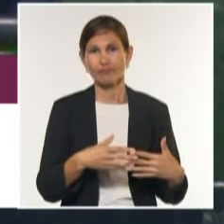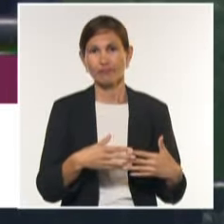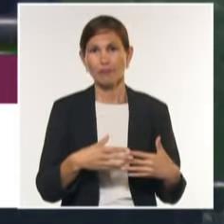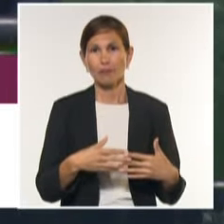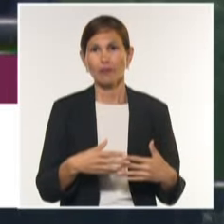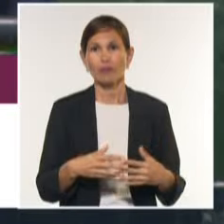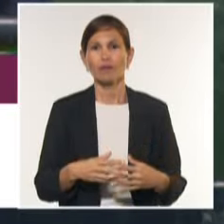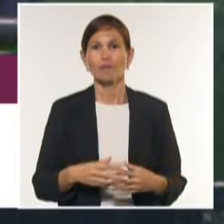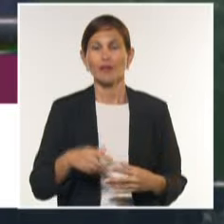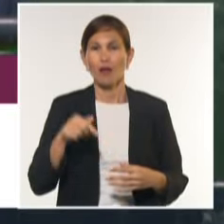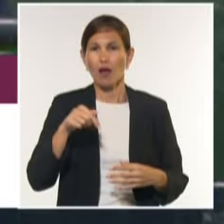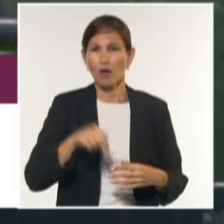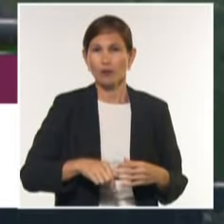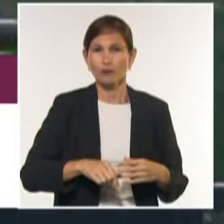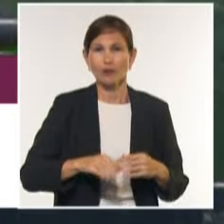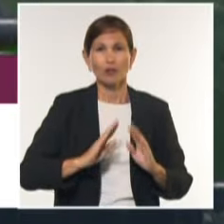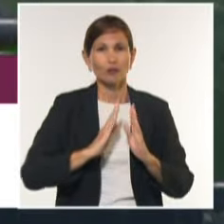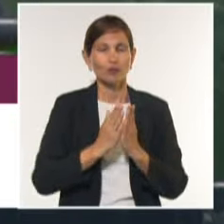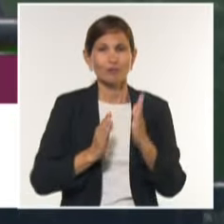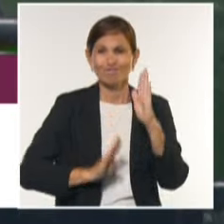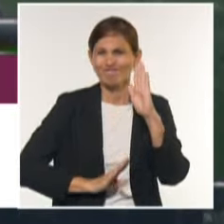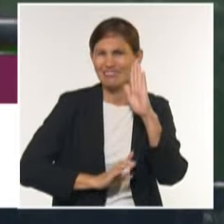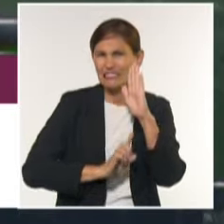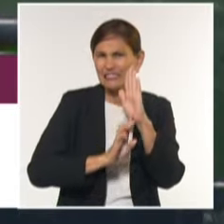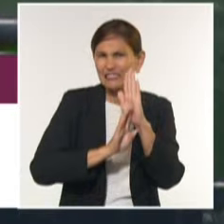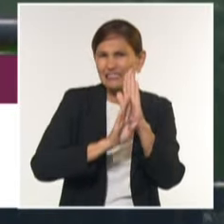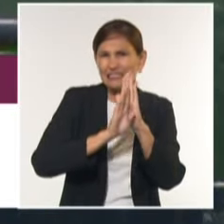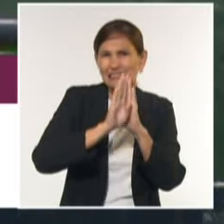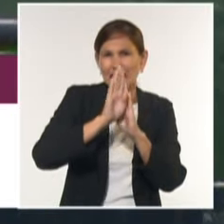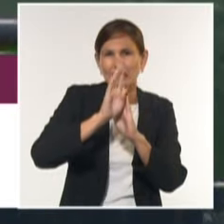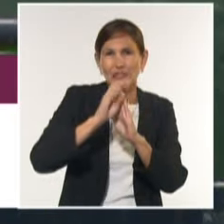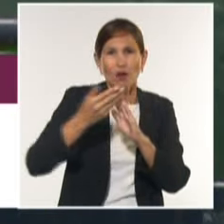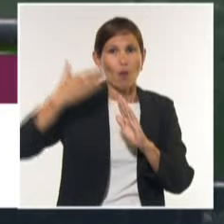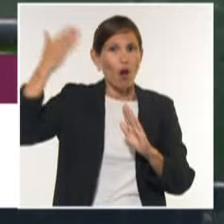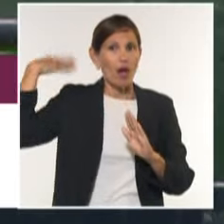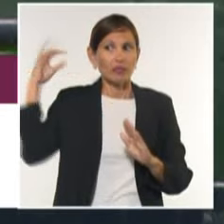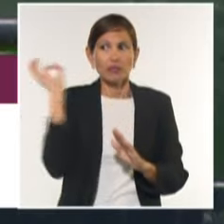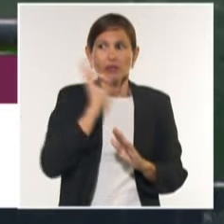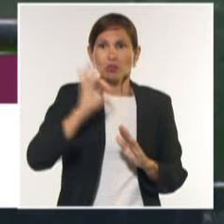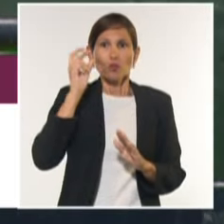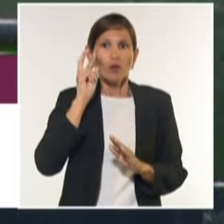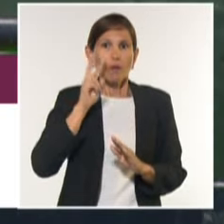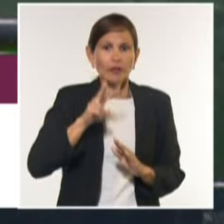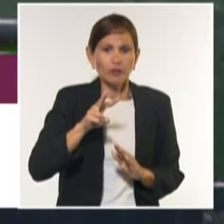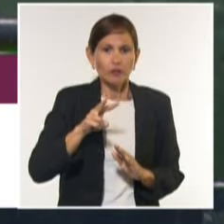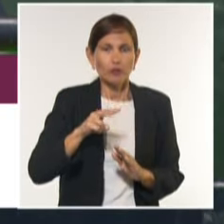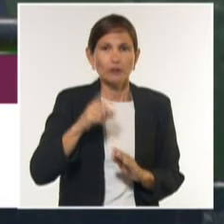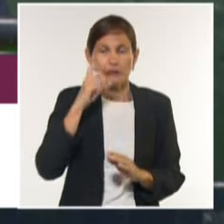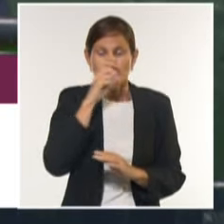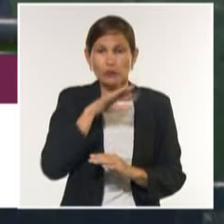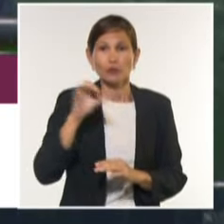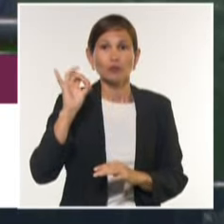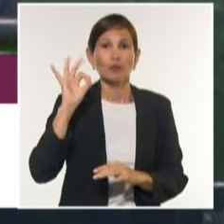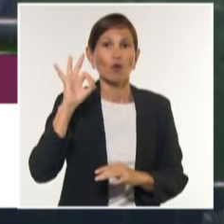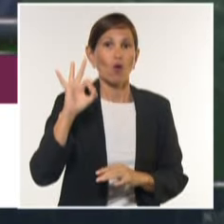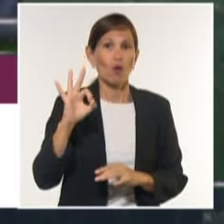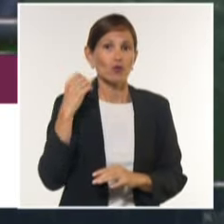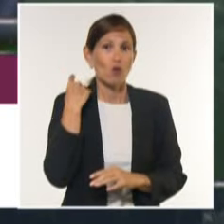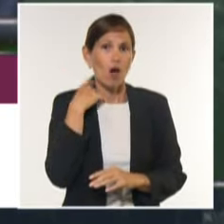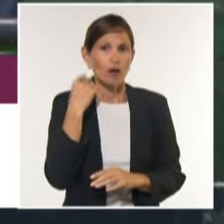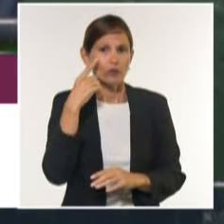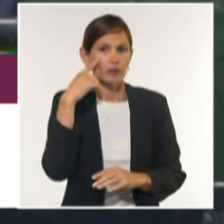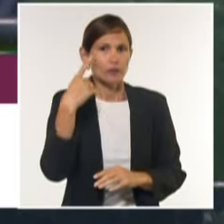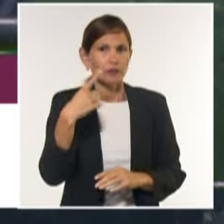ha escalado a niveles sin precedentes en los últimos 8 años, incluidas acciones